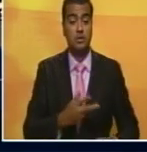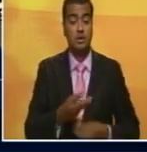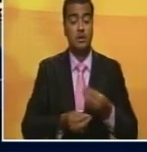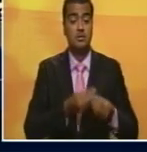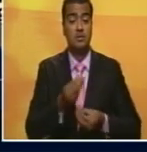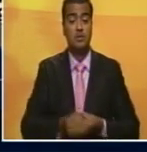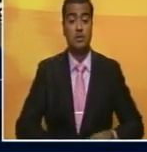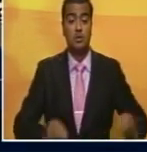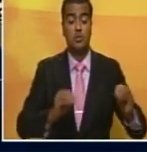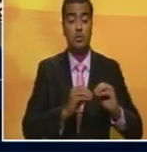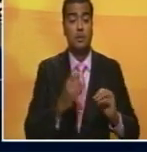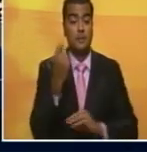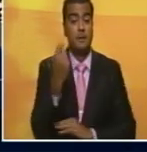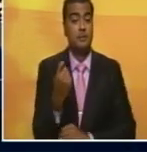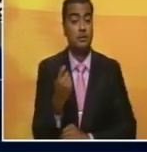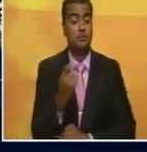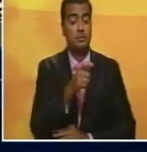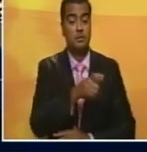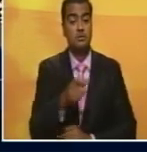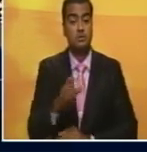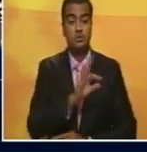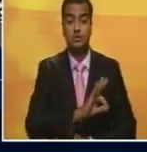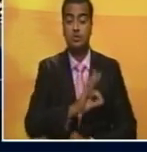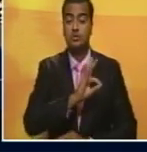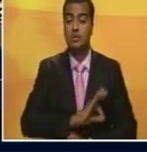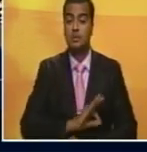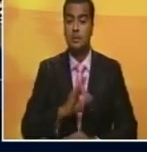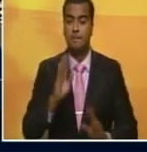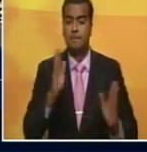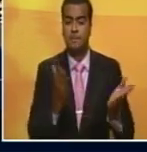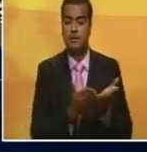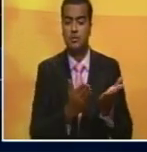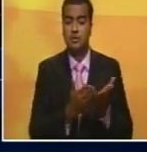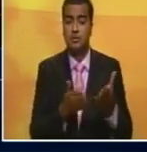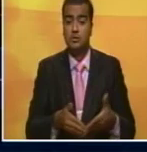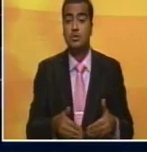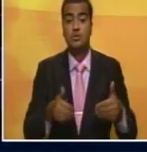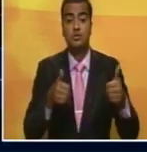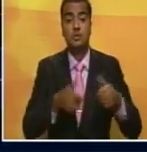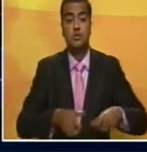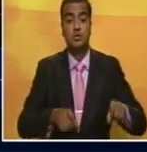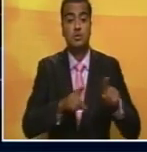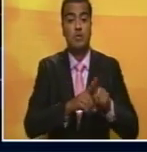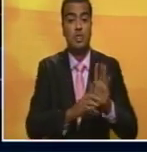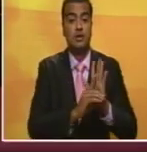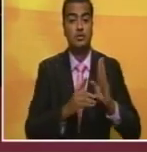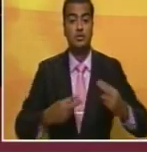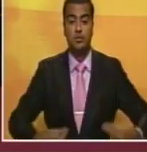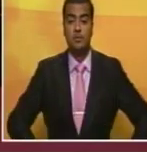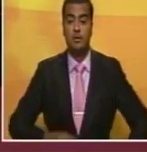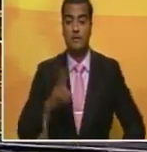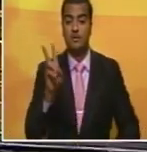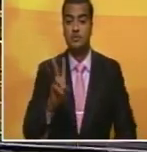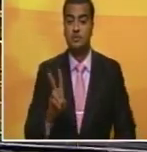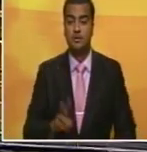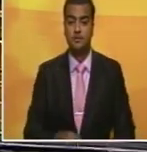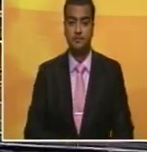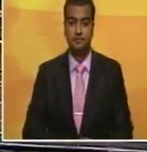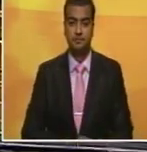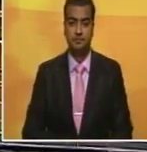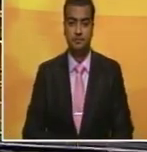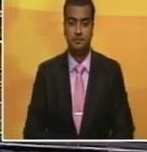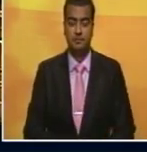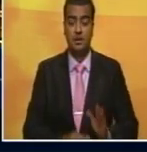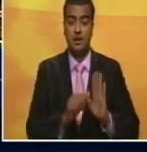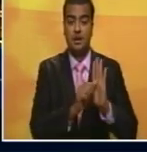de un encuentro del Parlamento con víctimas y sociedad civil para estudiar propuestas y soluciones a la situación de los derechos humanos en Venezuela. De acuerdo